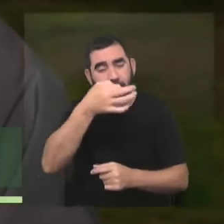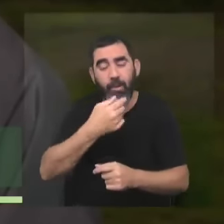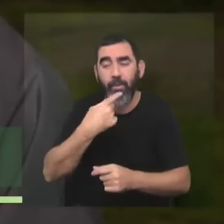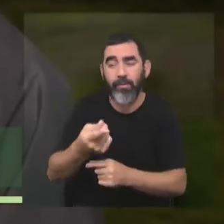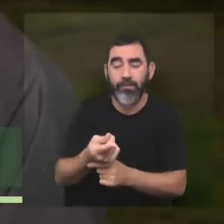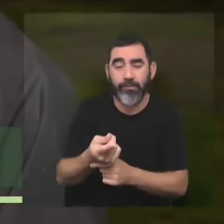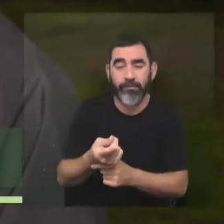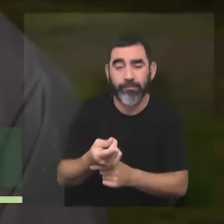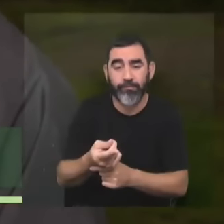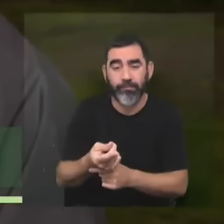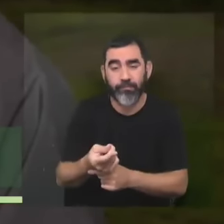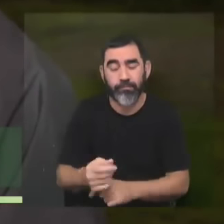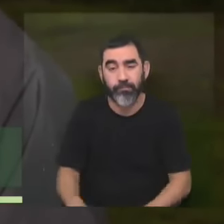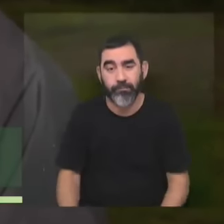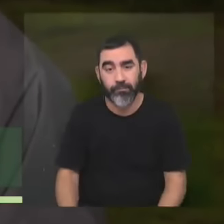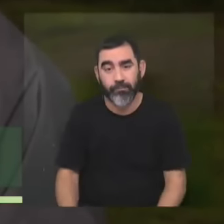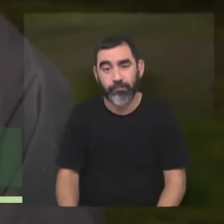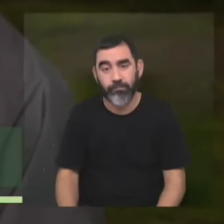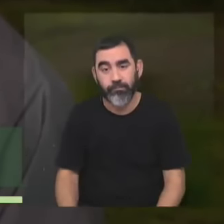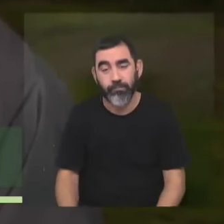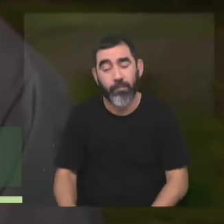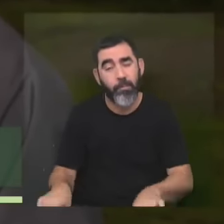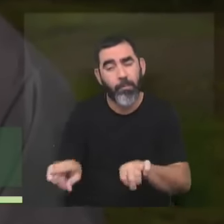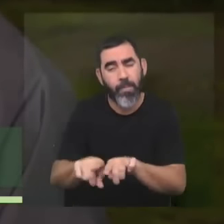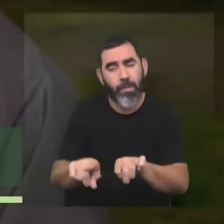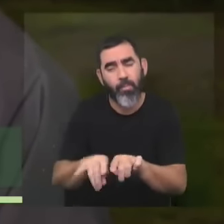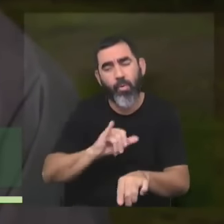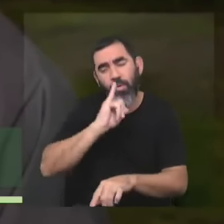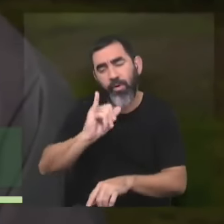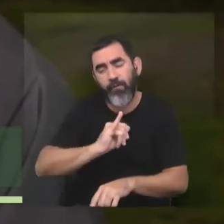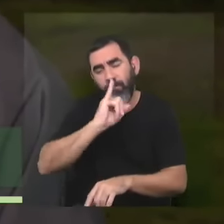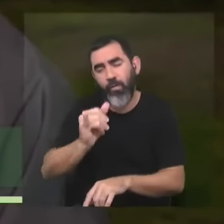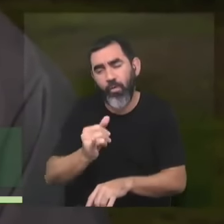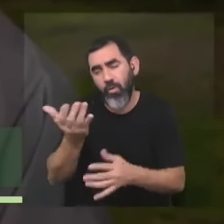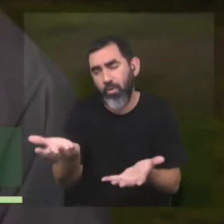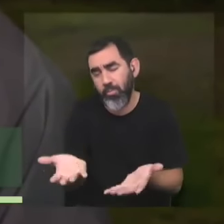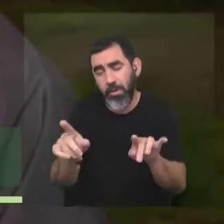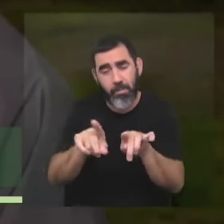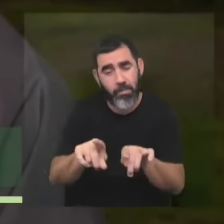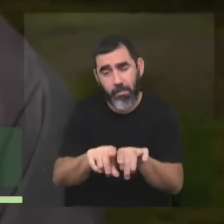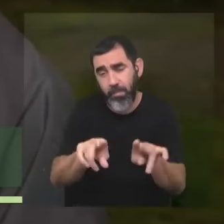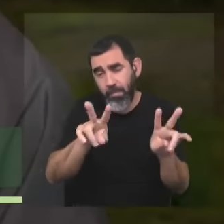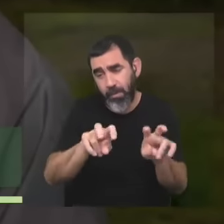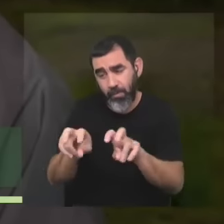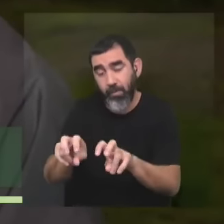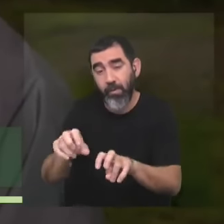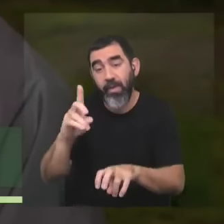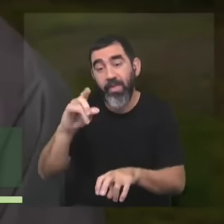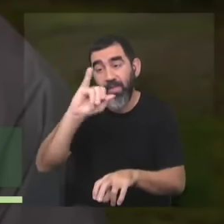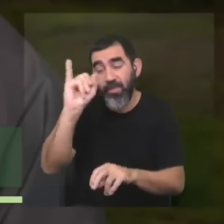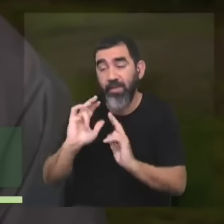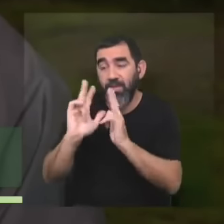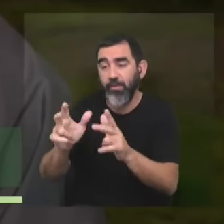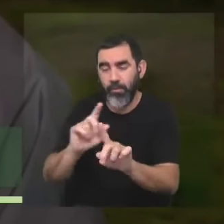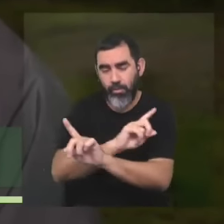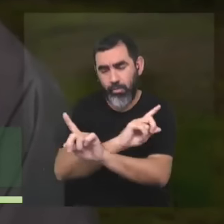Bueno que en realidad era el mismo informe y que este se trataba el mismo informe Carlos Díaz en la misma audiencia dijo